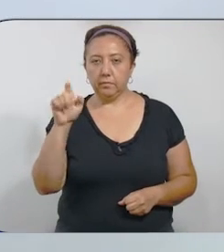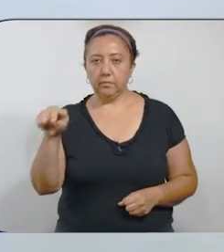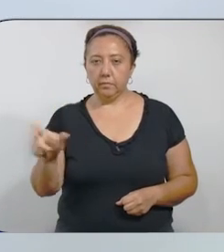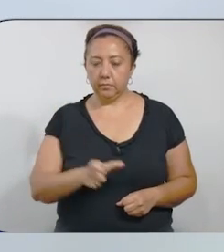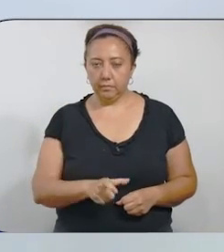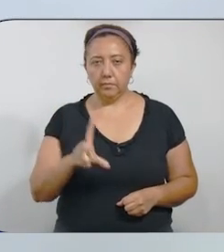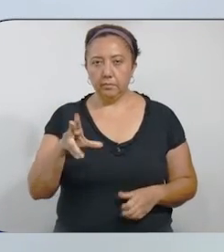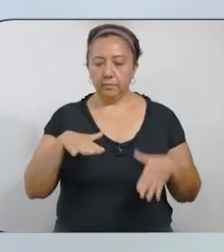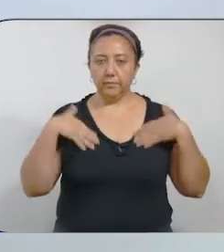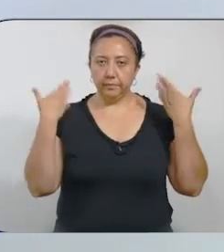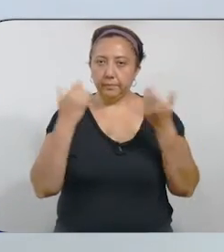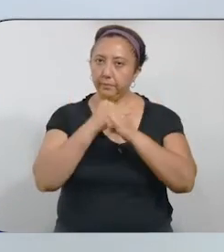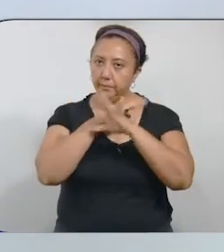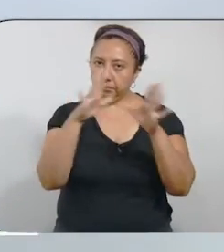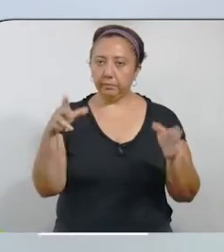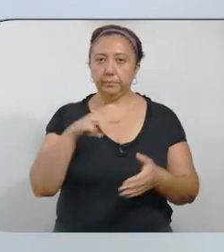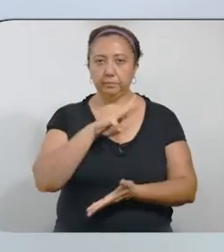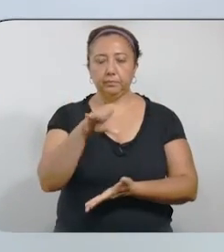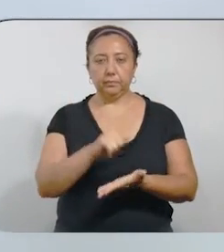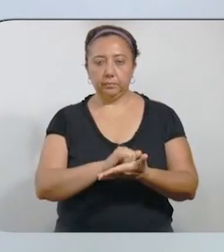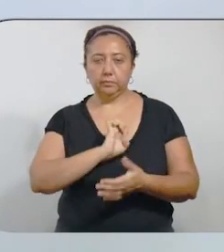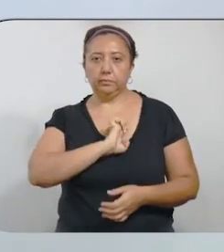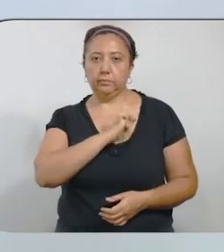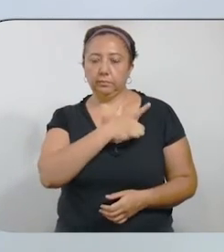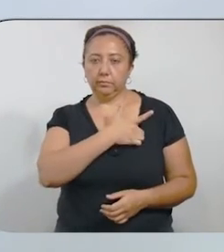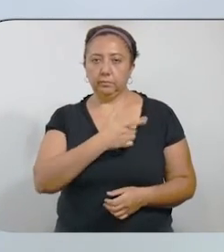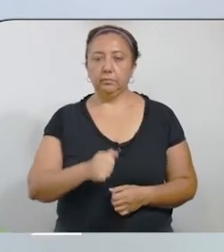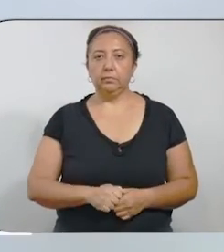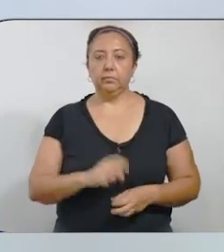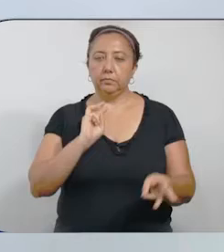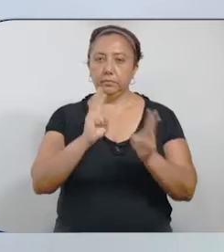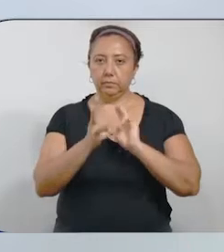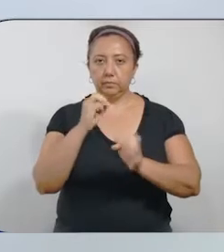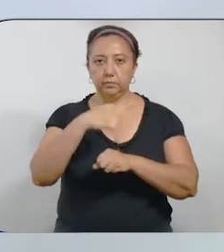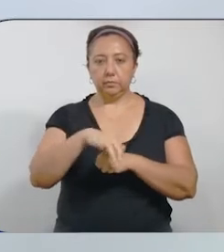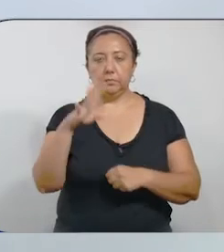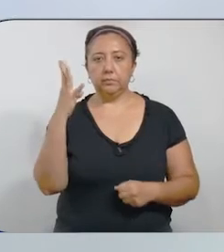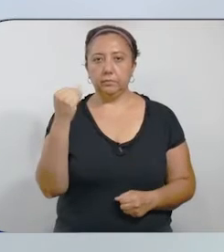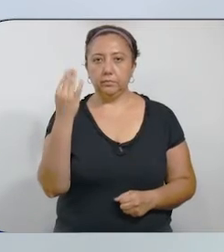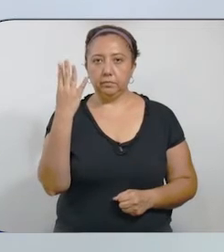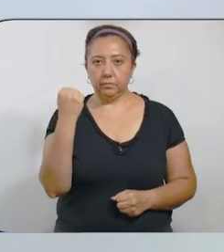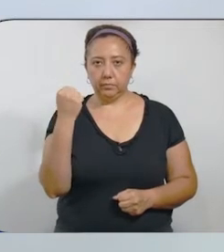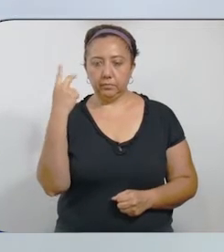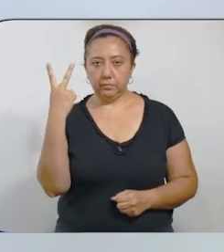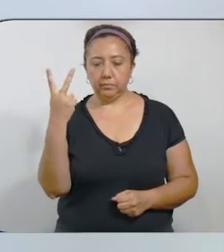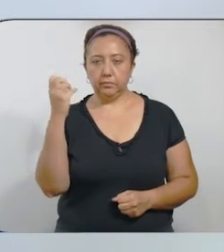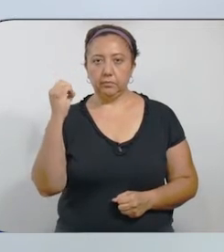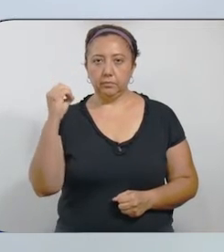coronavirus.yucatan.gob.mx también ofrece información en maya y en español. El chat de WhatsApp en el número